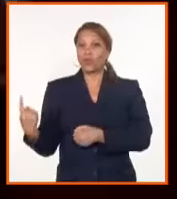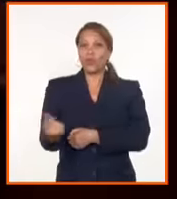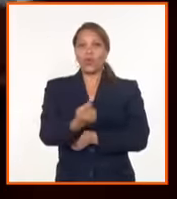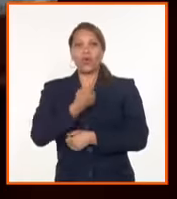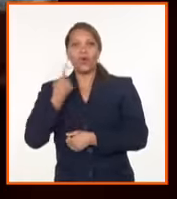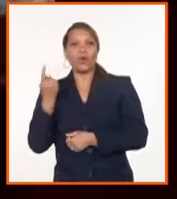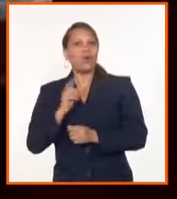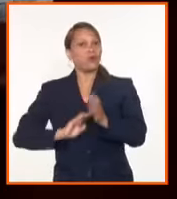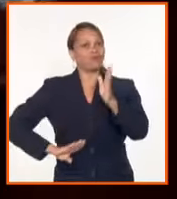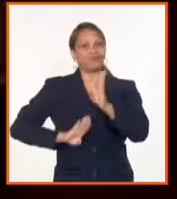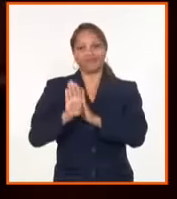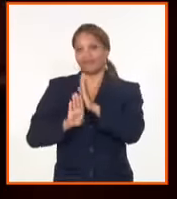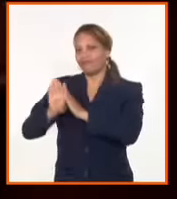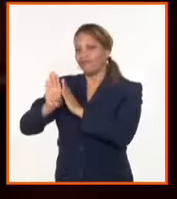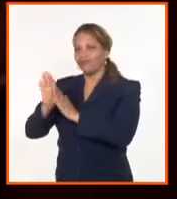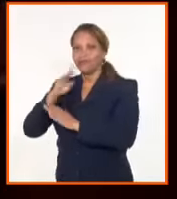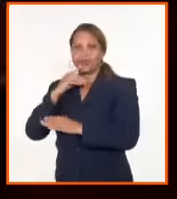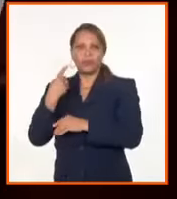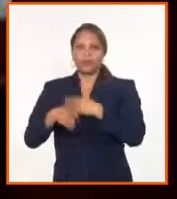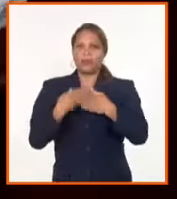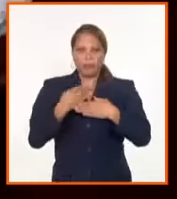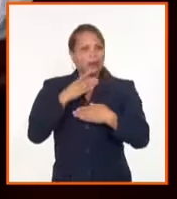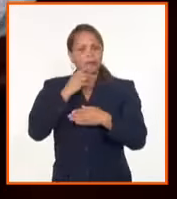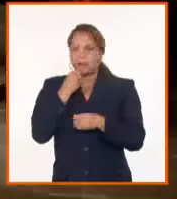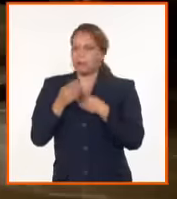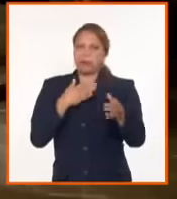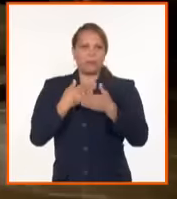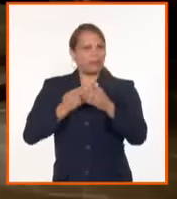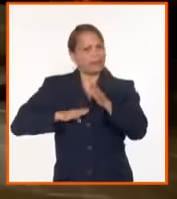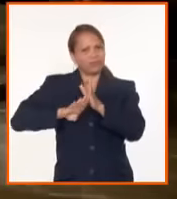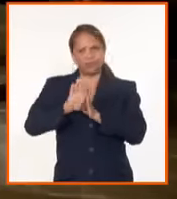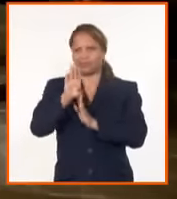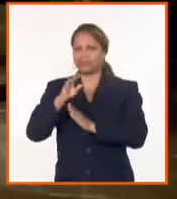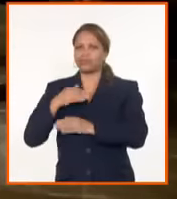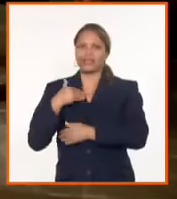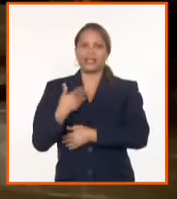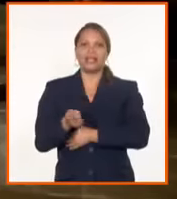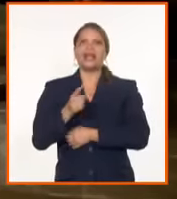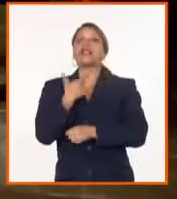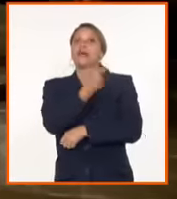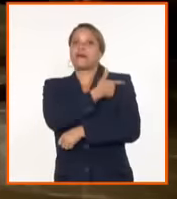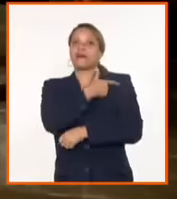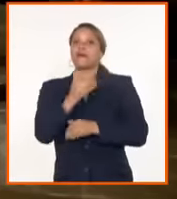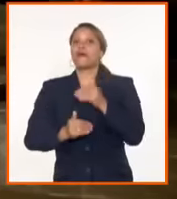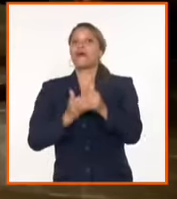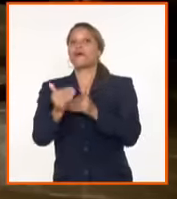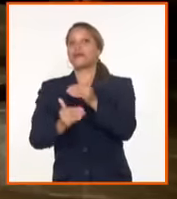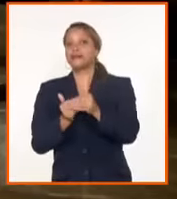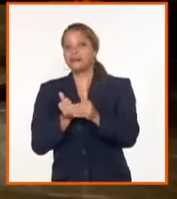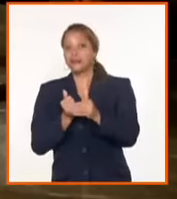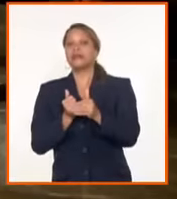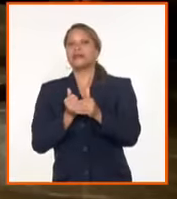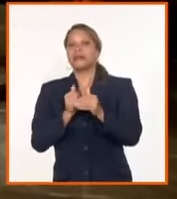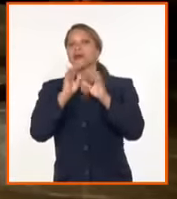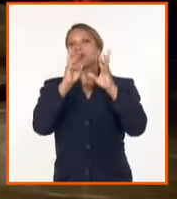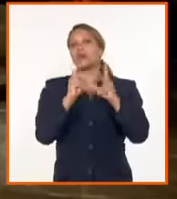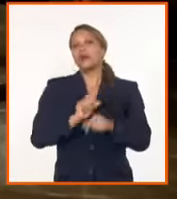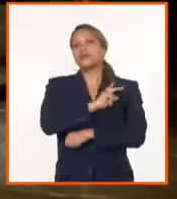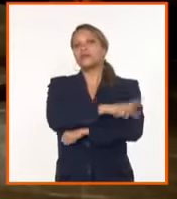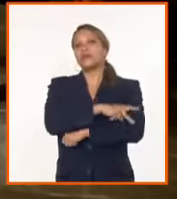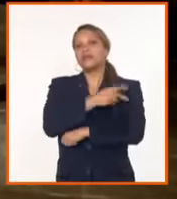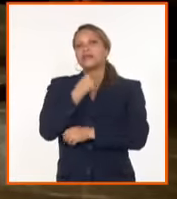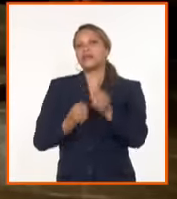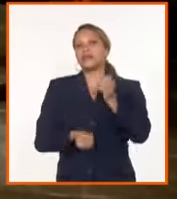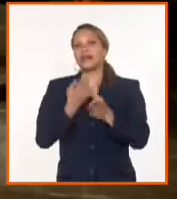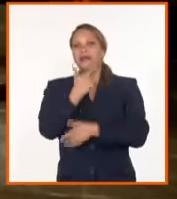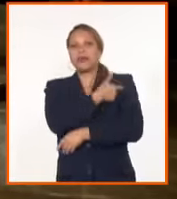superar situaciones, superar adversidades y avanzar también. Las vacunas es un avance. ¿Cuántos países del mundo pudieron desarrollar vacunas